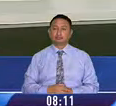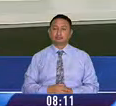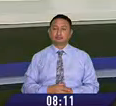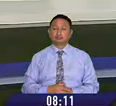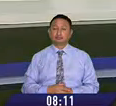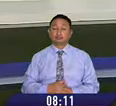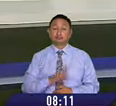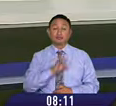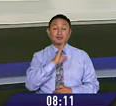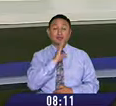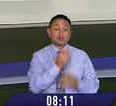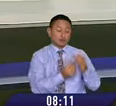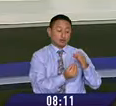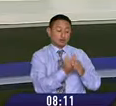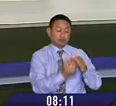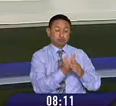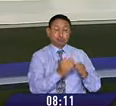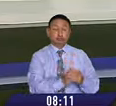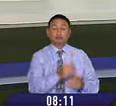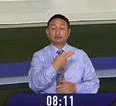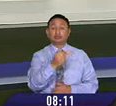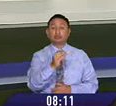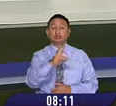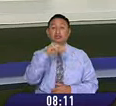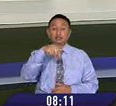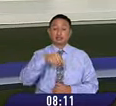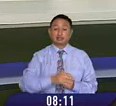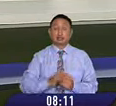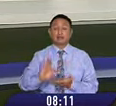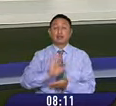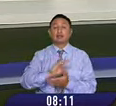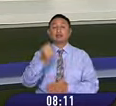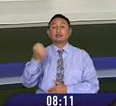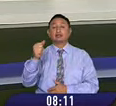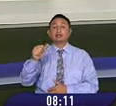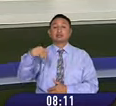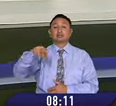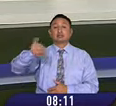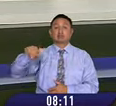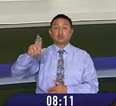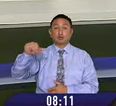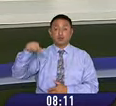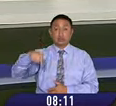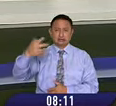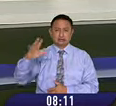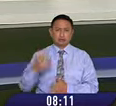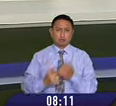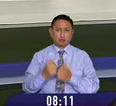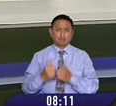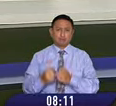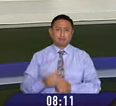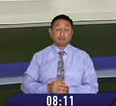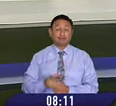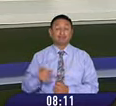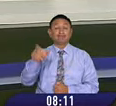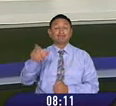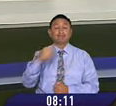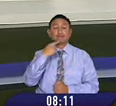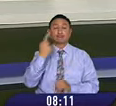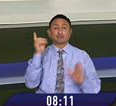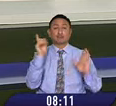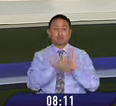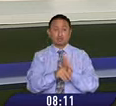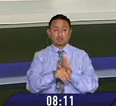Una fuga de agua en la calle Haití, en el barrio de San Juan, en el centro de Quito, genera varios inconvenientes. Los vecinos denuncian que